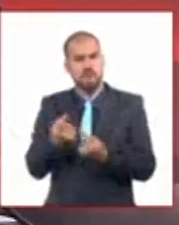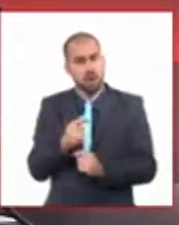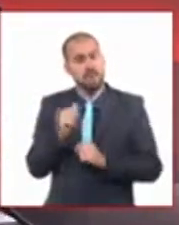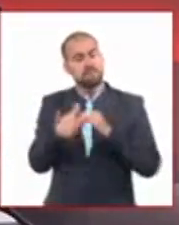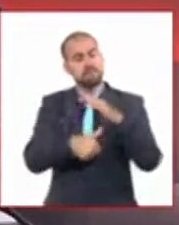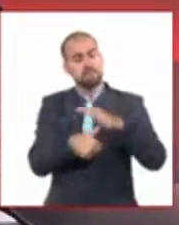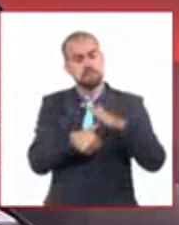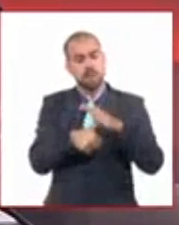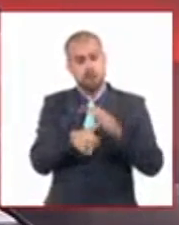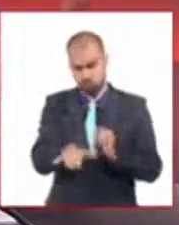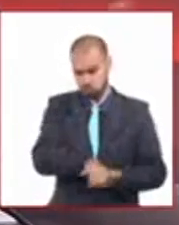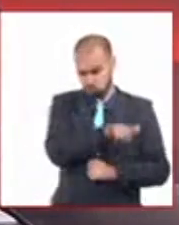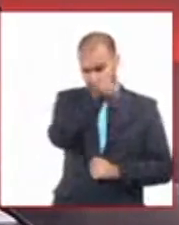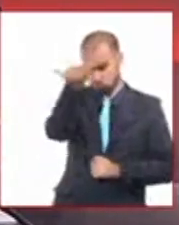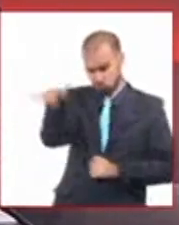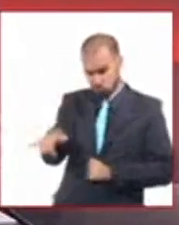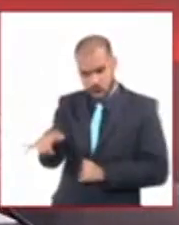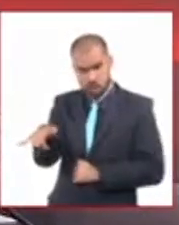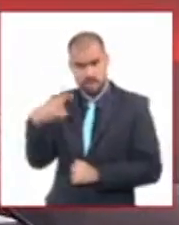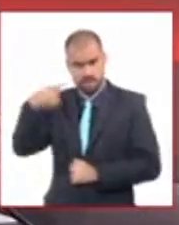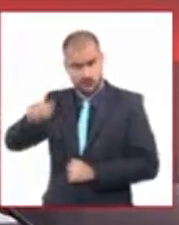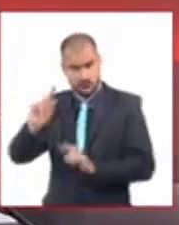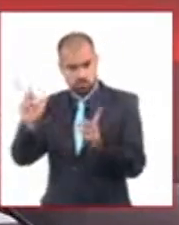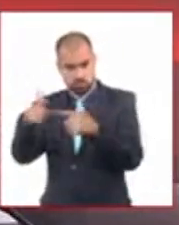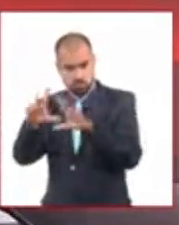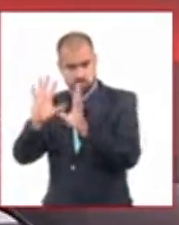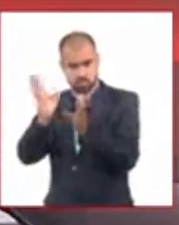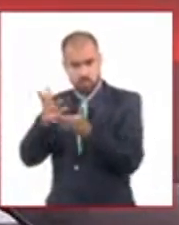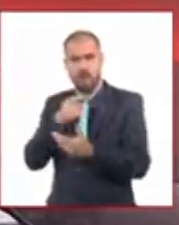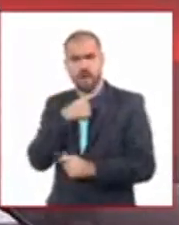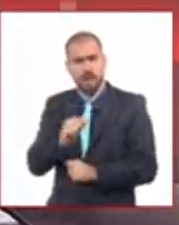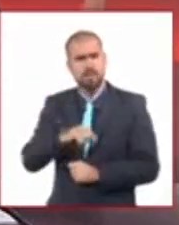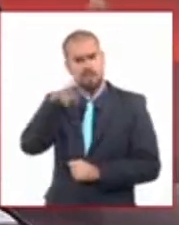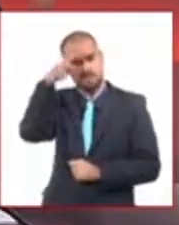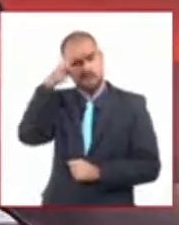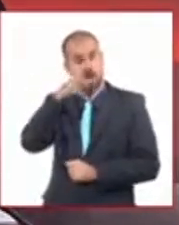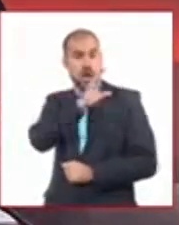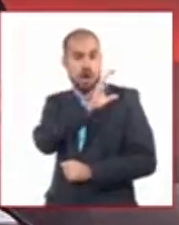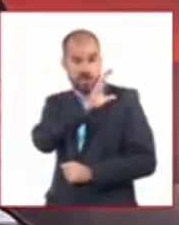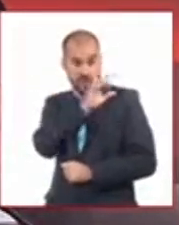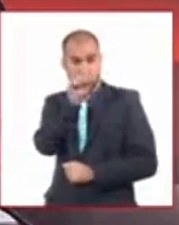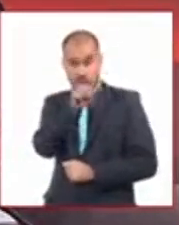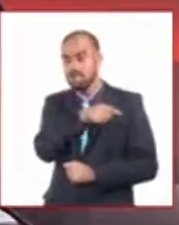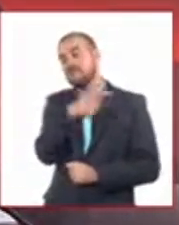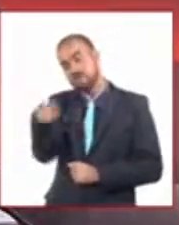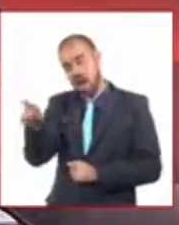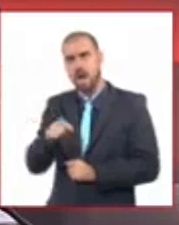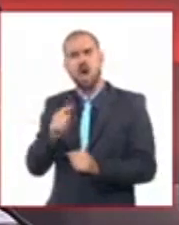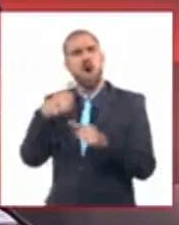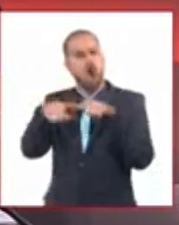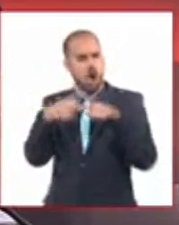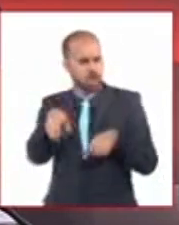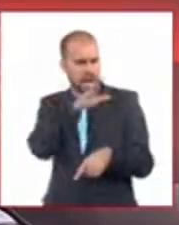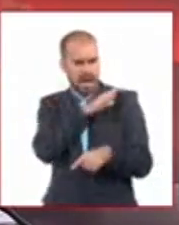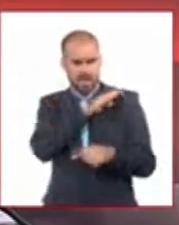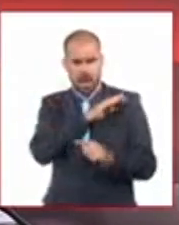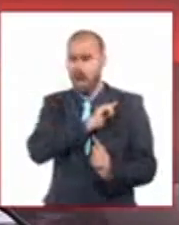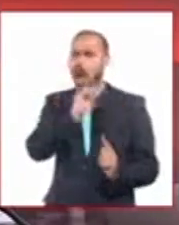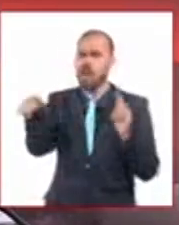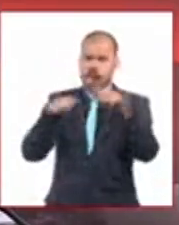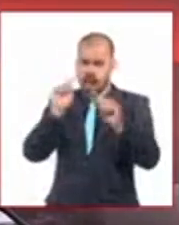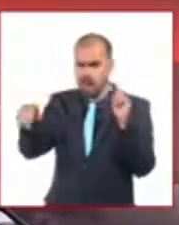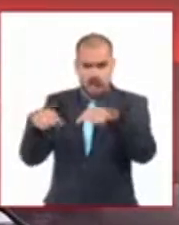representar a sus países incluidos marcelo ebrad por méxico como canciller y algunos otros cancilleres no se van a callar como